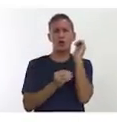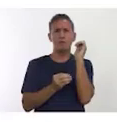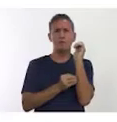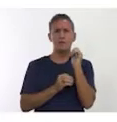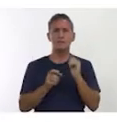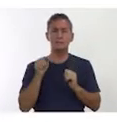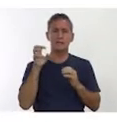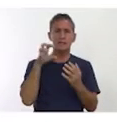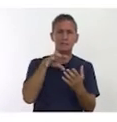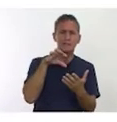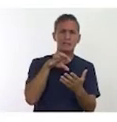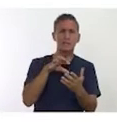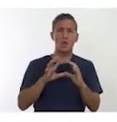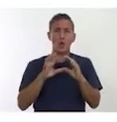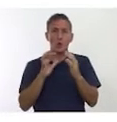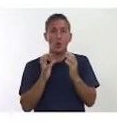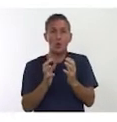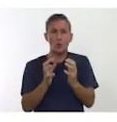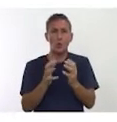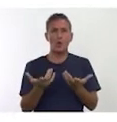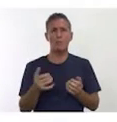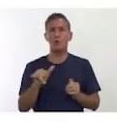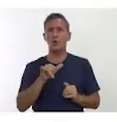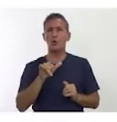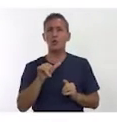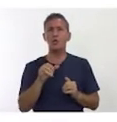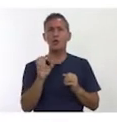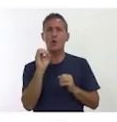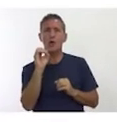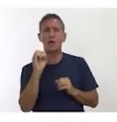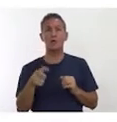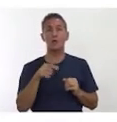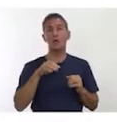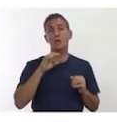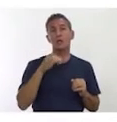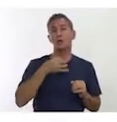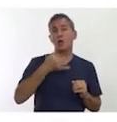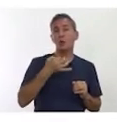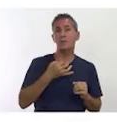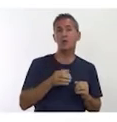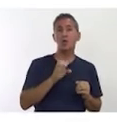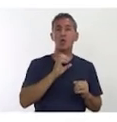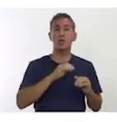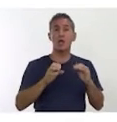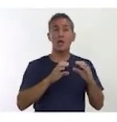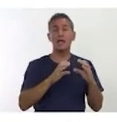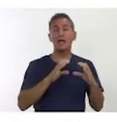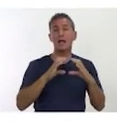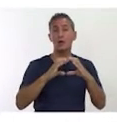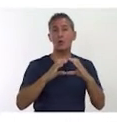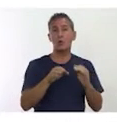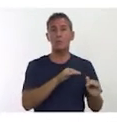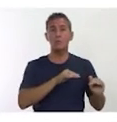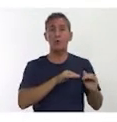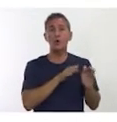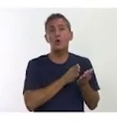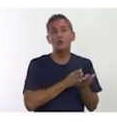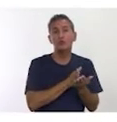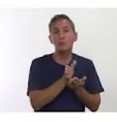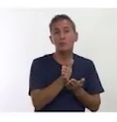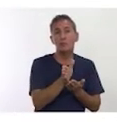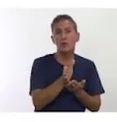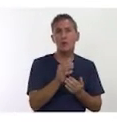que actúan sobre un cuerpo va a ser igual a 0 y nos dice que el cuerpo se mueve con movimiento rectilíneo